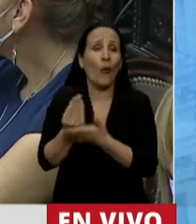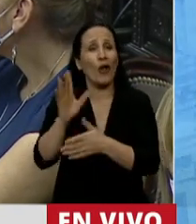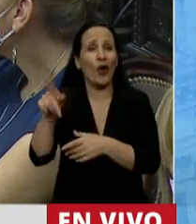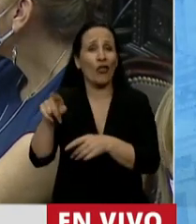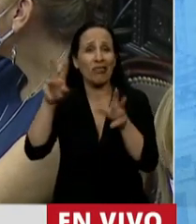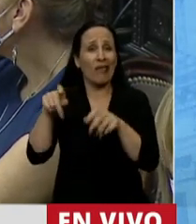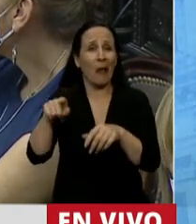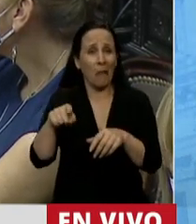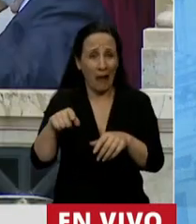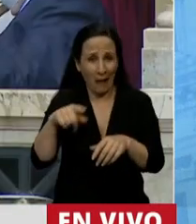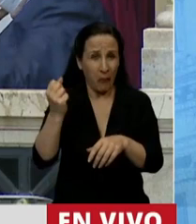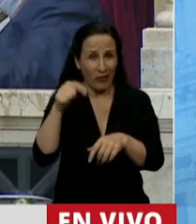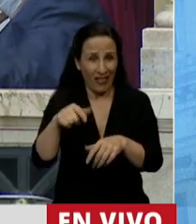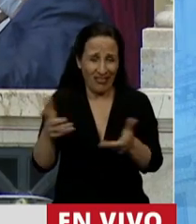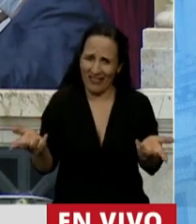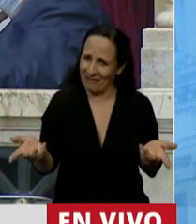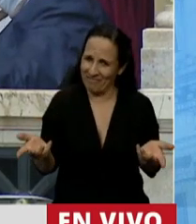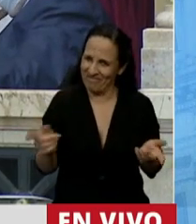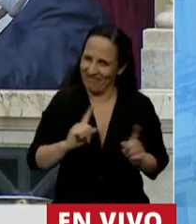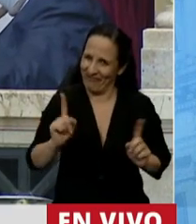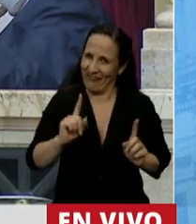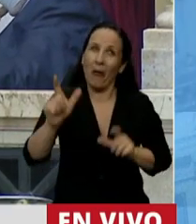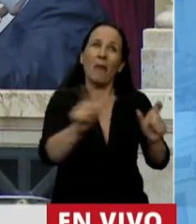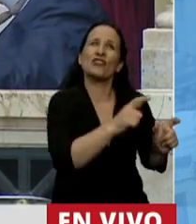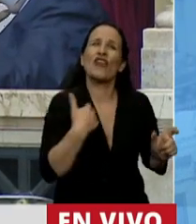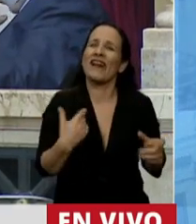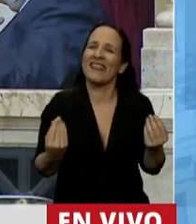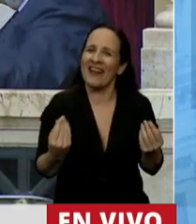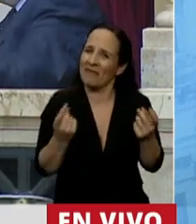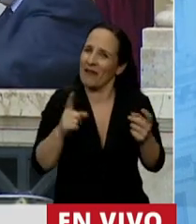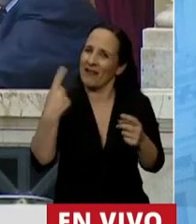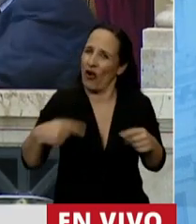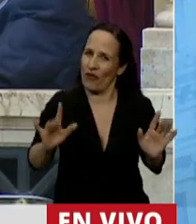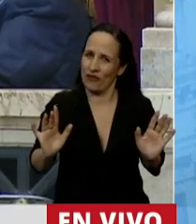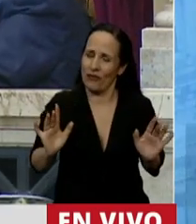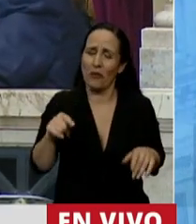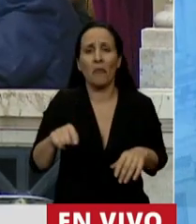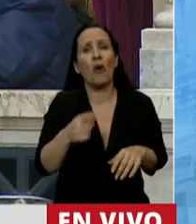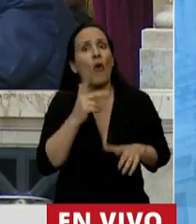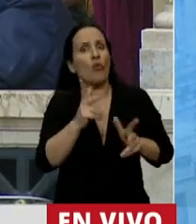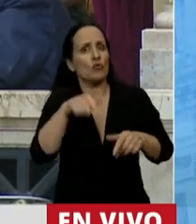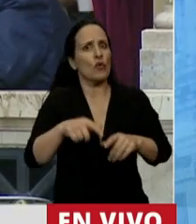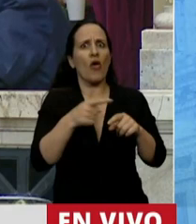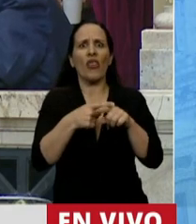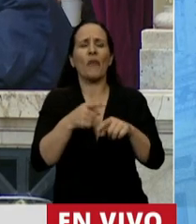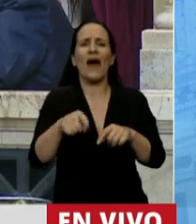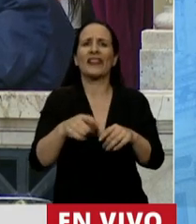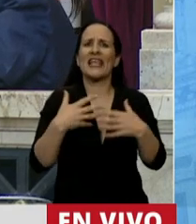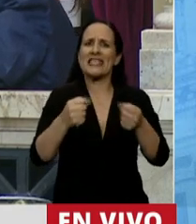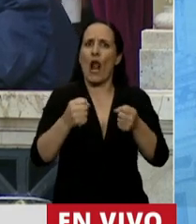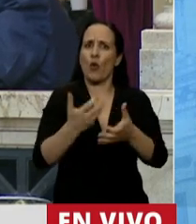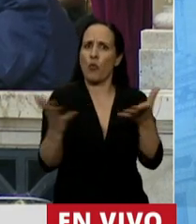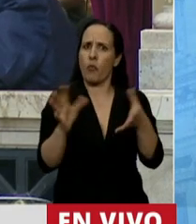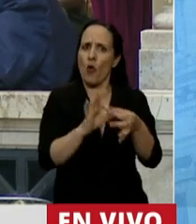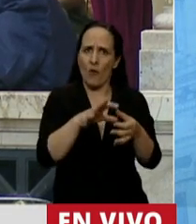lo que cada argentino tiene en su agenda. Mire, presidente, se ha argumentado que este es un debate de salud pública. En 2018, sobre todo,